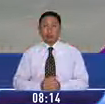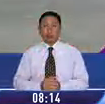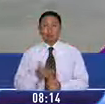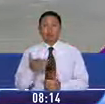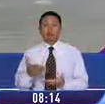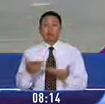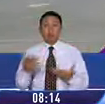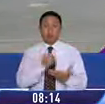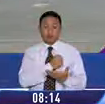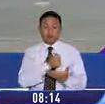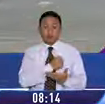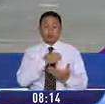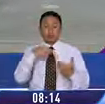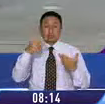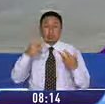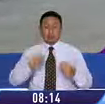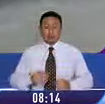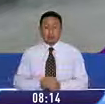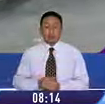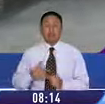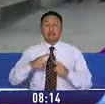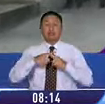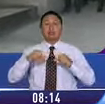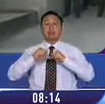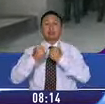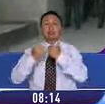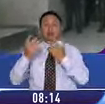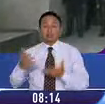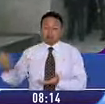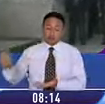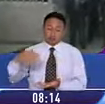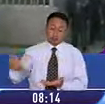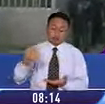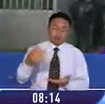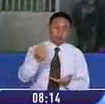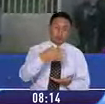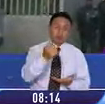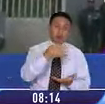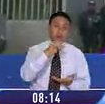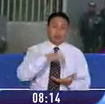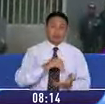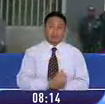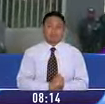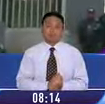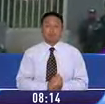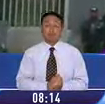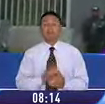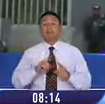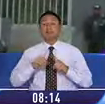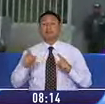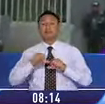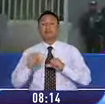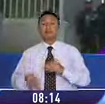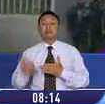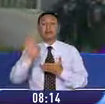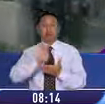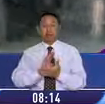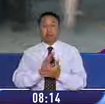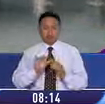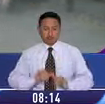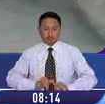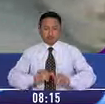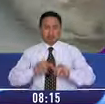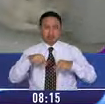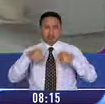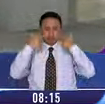sus pertenencias como la de los exasambleístas, ahora ya se los llama así. Mientras tanto, la Asamblea Nacional continúa